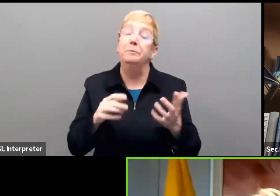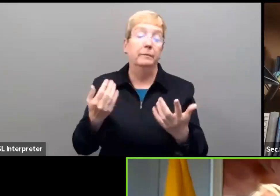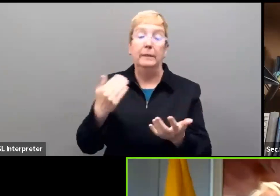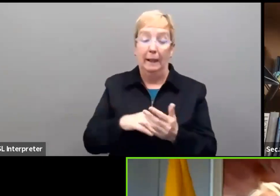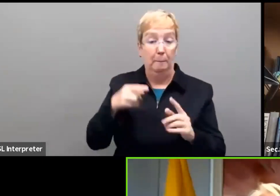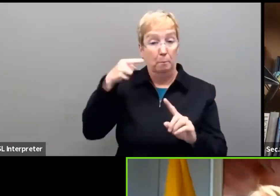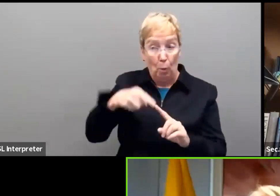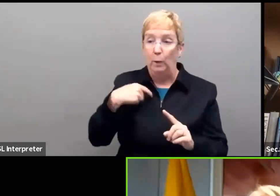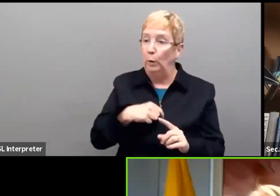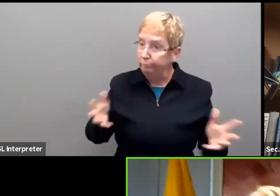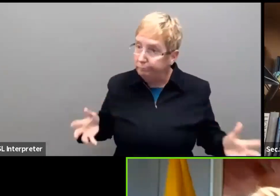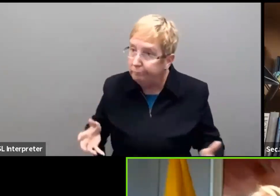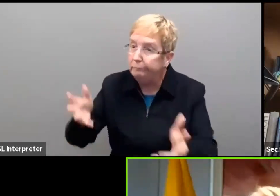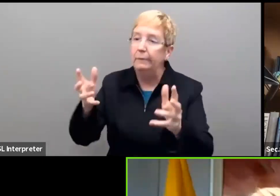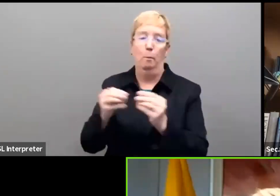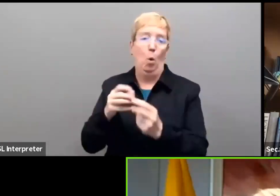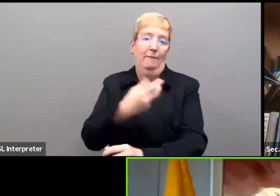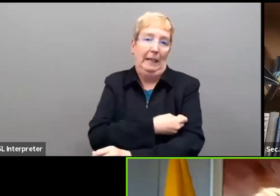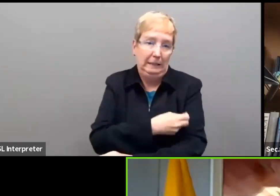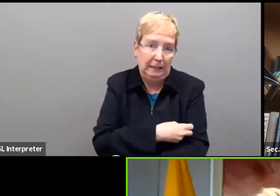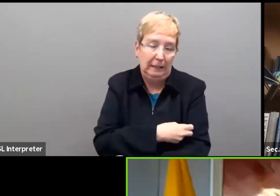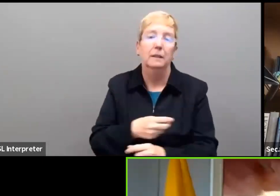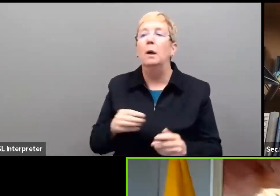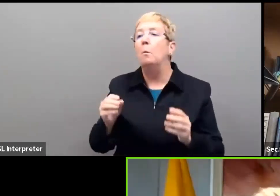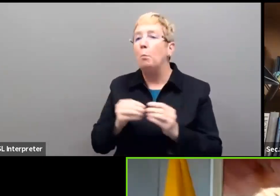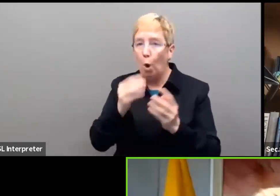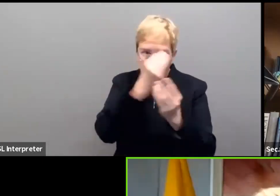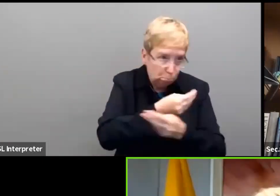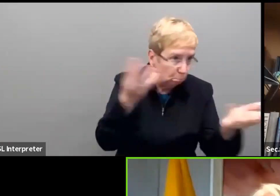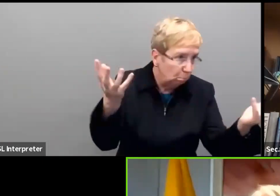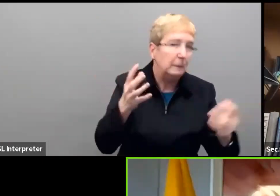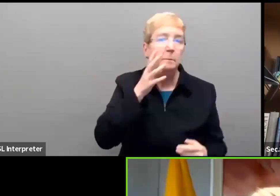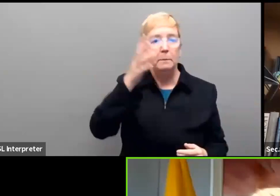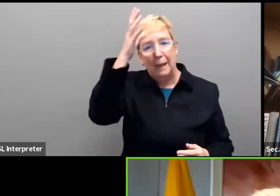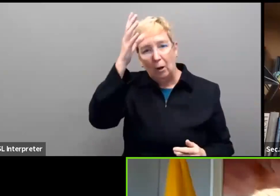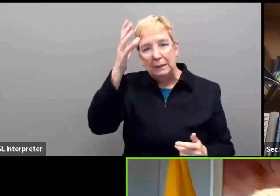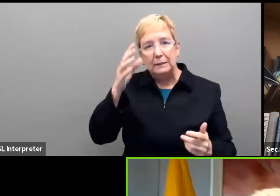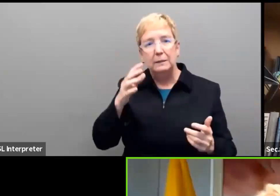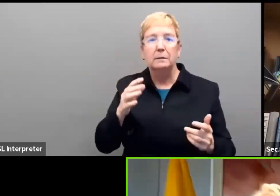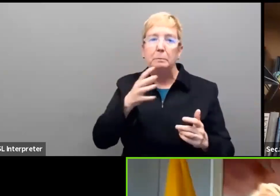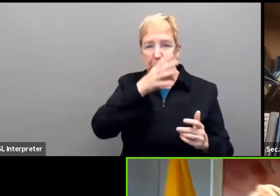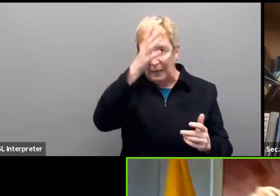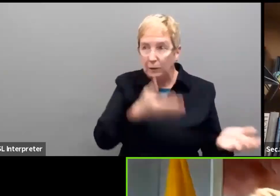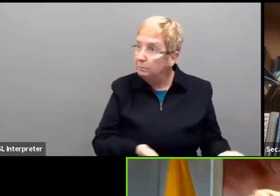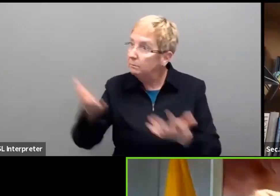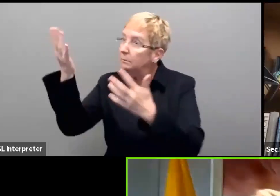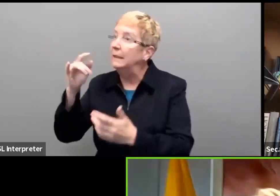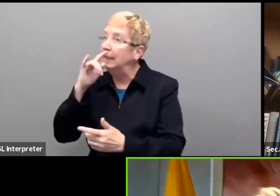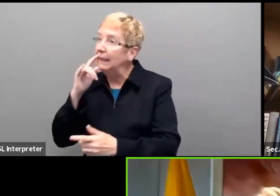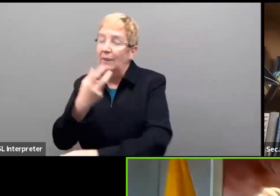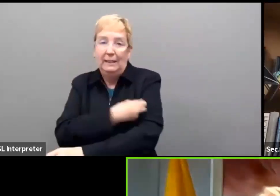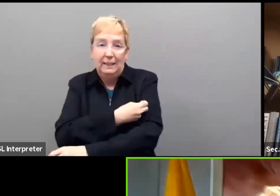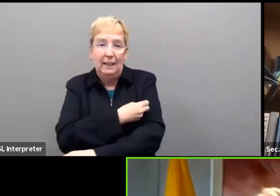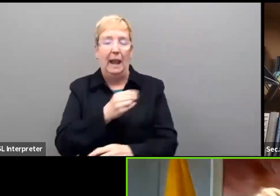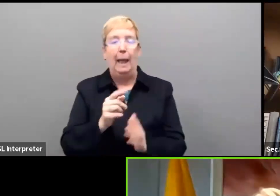las de preparatoria, secundaria y primaria, ellos tomaron la decisión de implementar el aprendizaje a distancia,